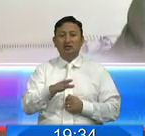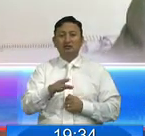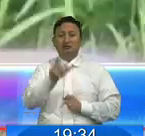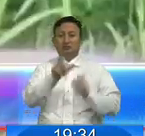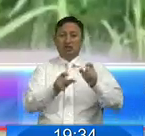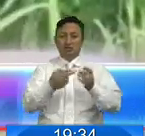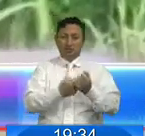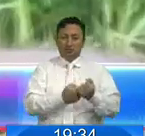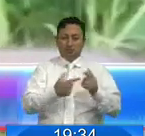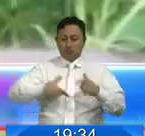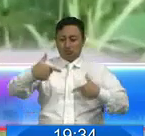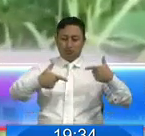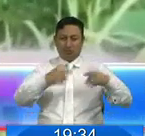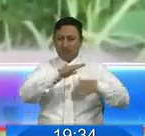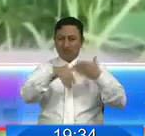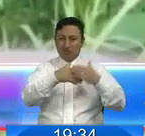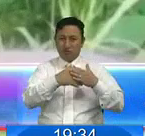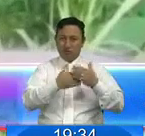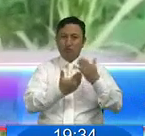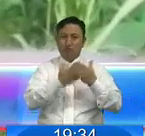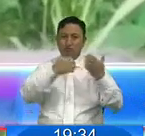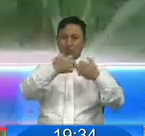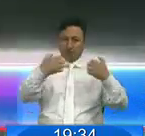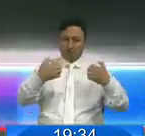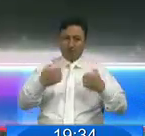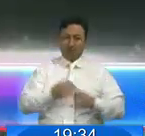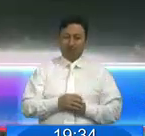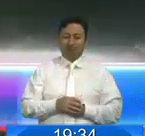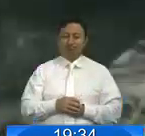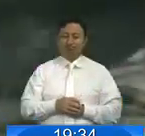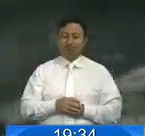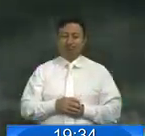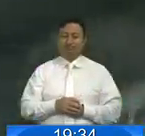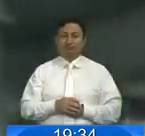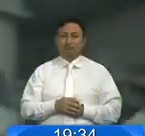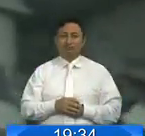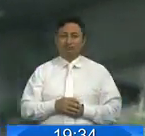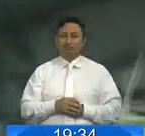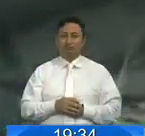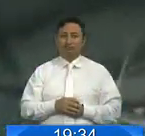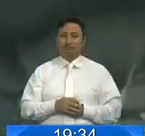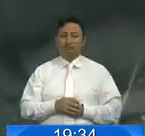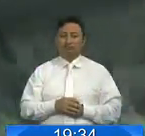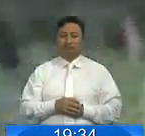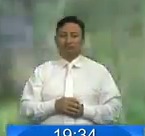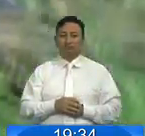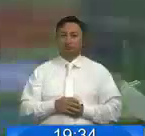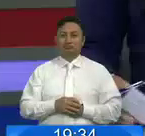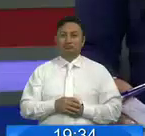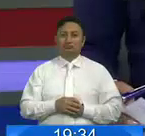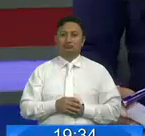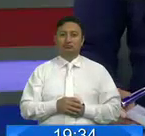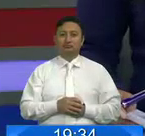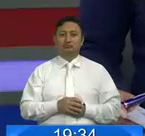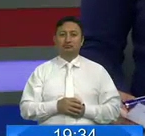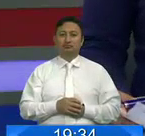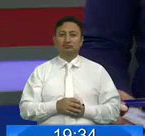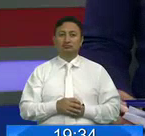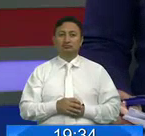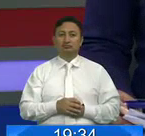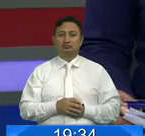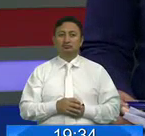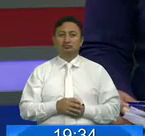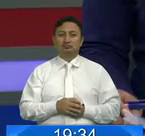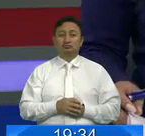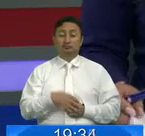humano. Con imágenes de José Cedeño, desde Tulcán, informa Miriam Enríquez. La agresión